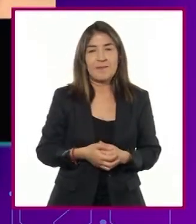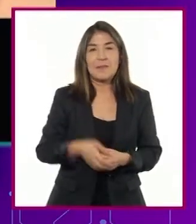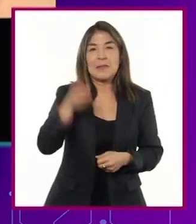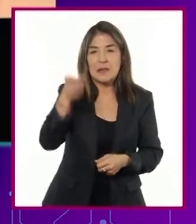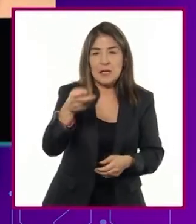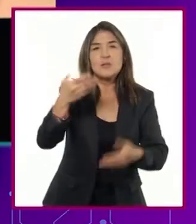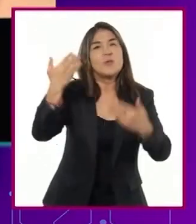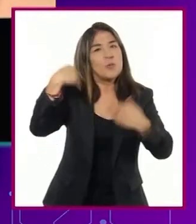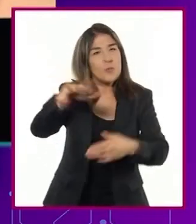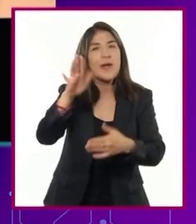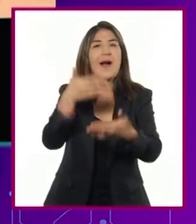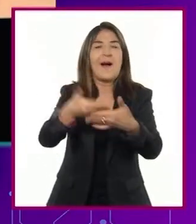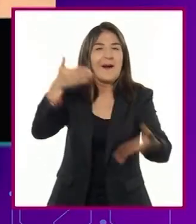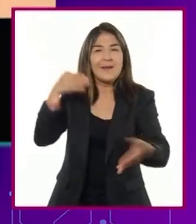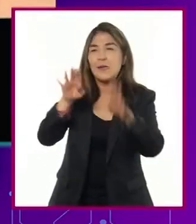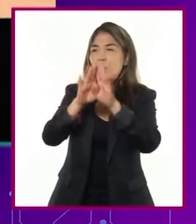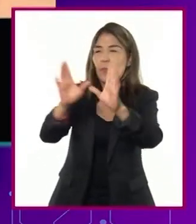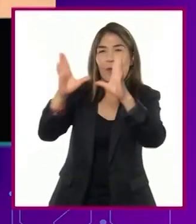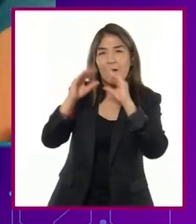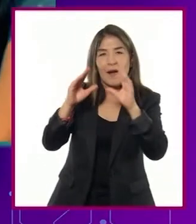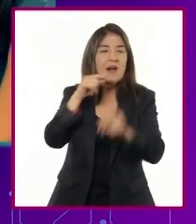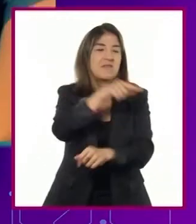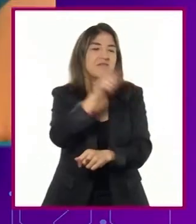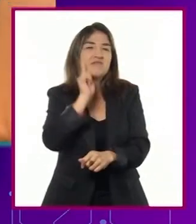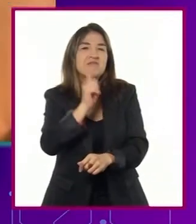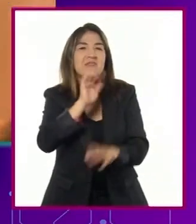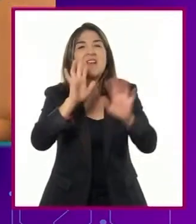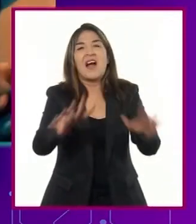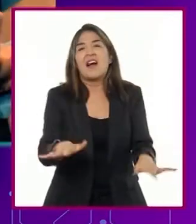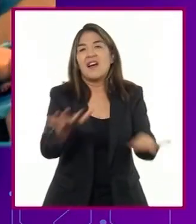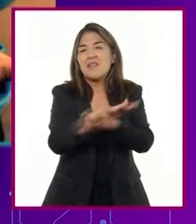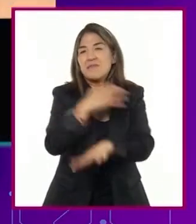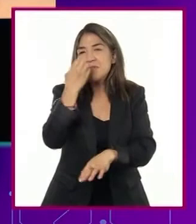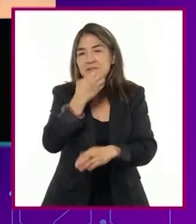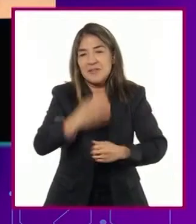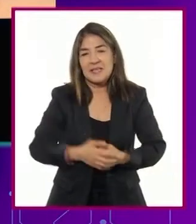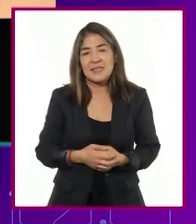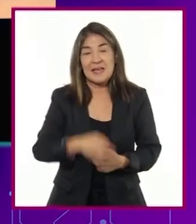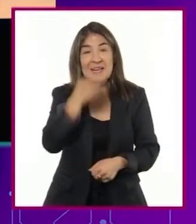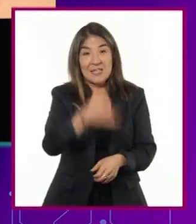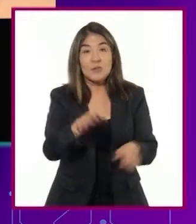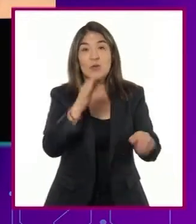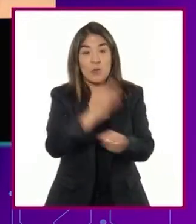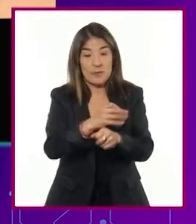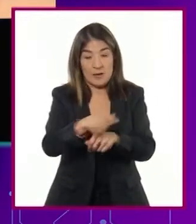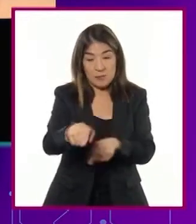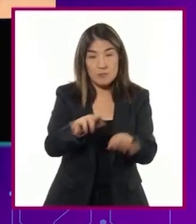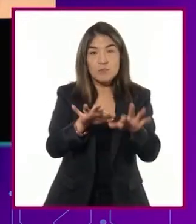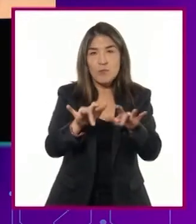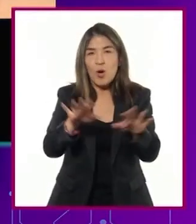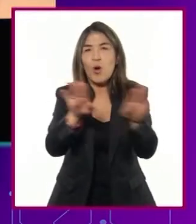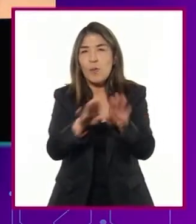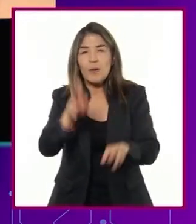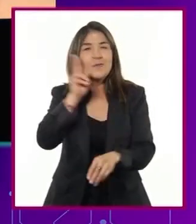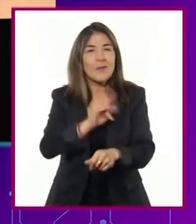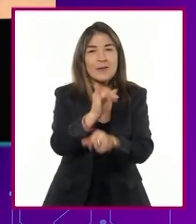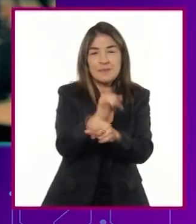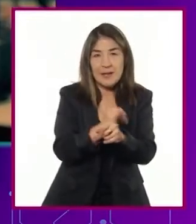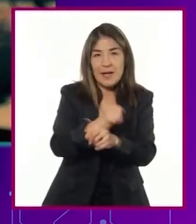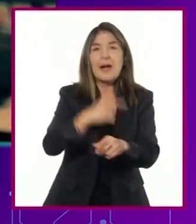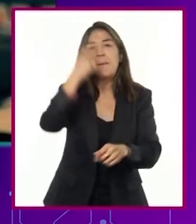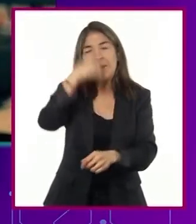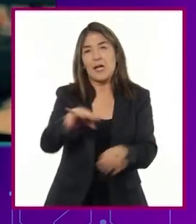enseñado antes de que Regina se cambiara de escuela. Pues el director dice que hacer este trabajo nos ayudará a resolver conflictos cuando alguien nos